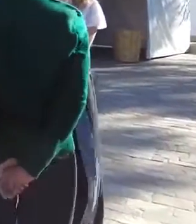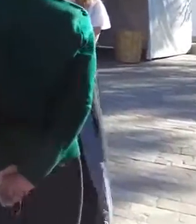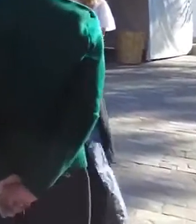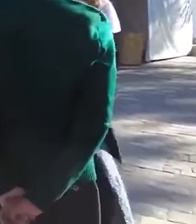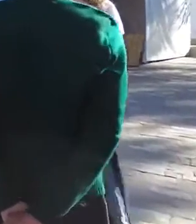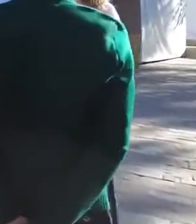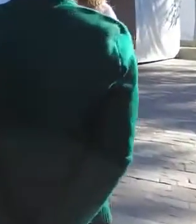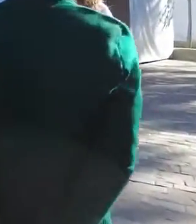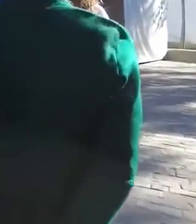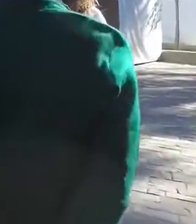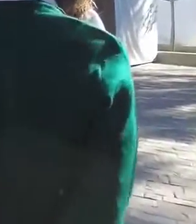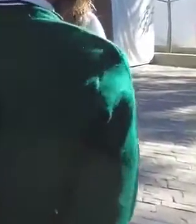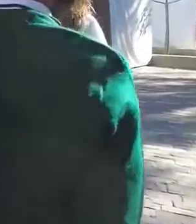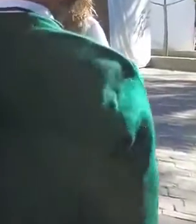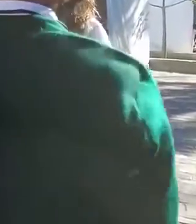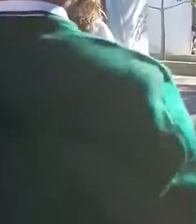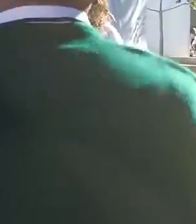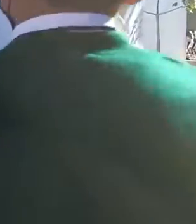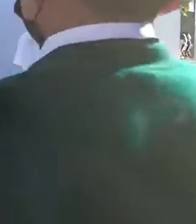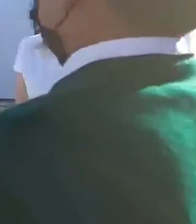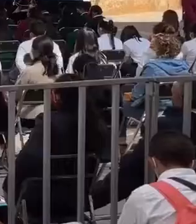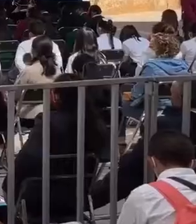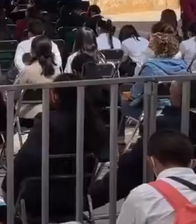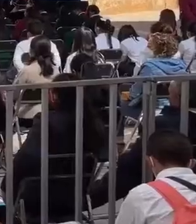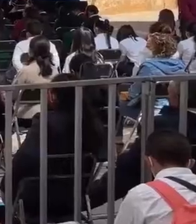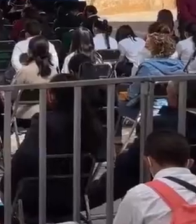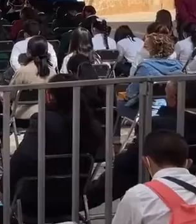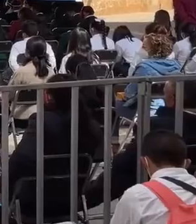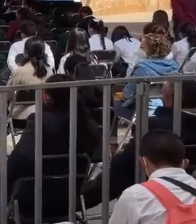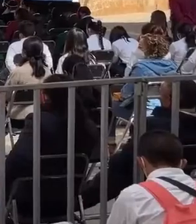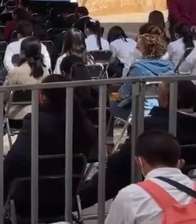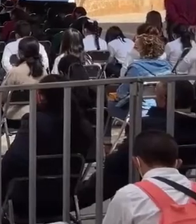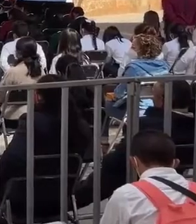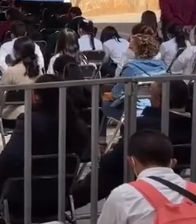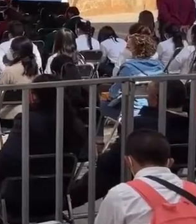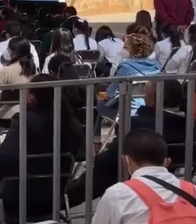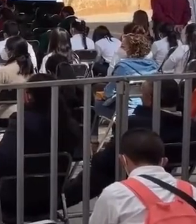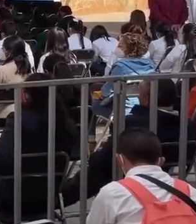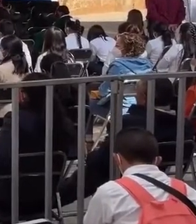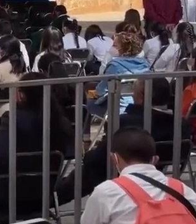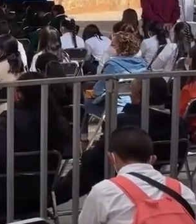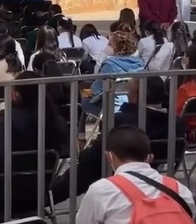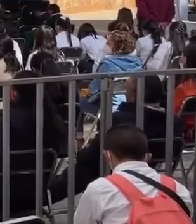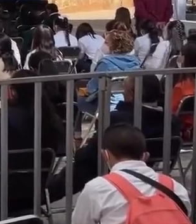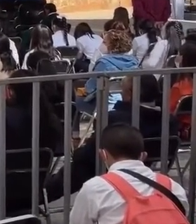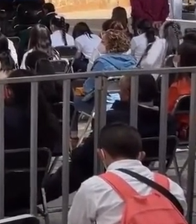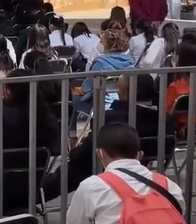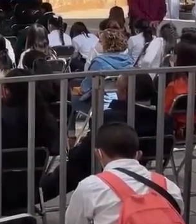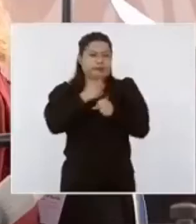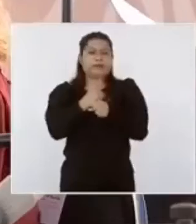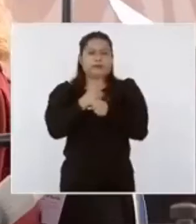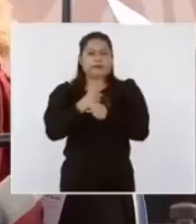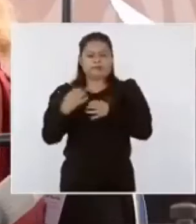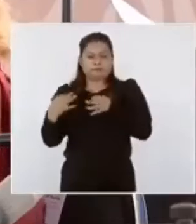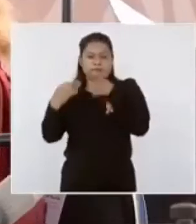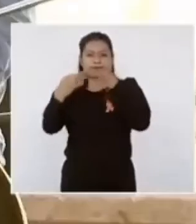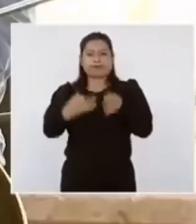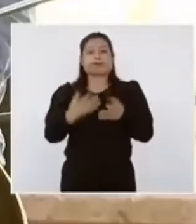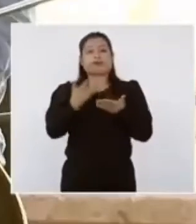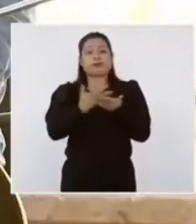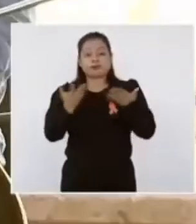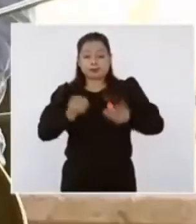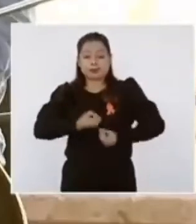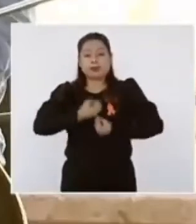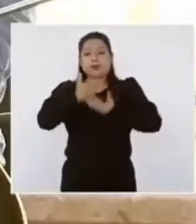Agradecerte a ti y al señor presidente, doctora, esta invitación y esta gran convocatoria. El mensaje